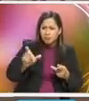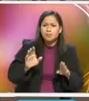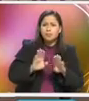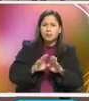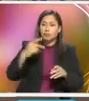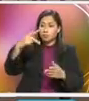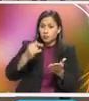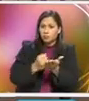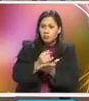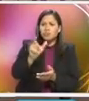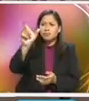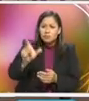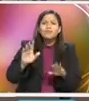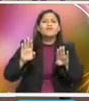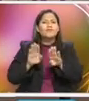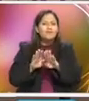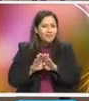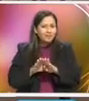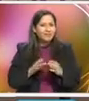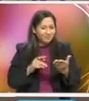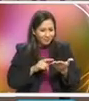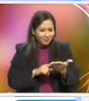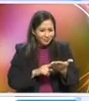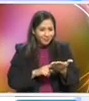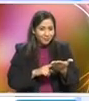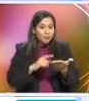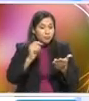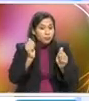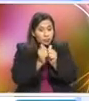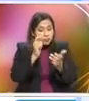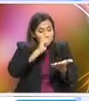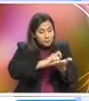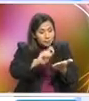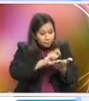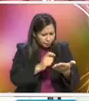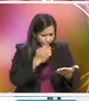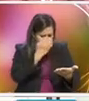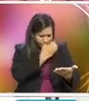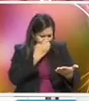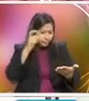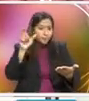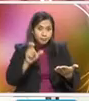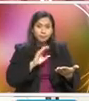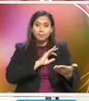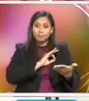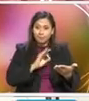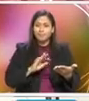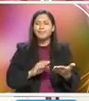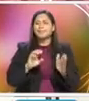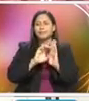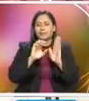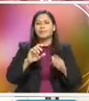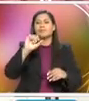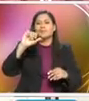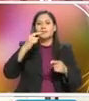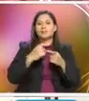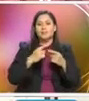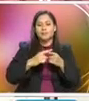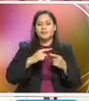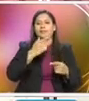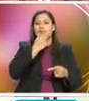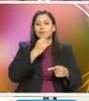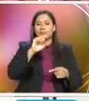que de pronto llegó a tomar por cómo era. Claro, mira, en este caso que vamos a hablar del personaje de hoy, que es